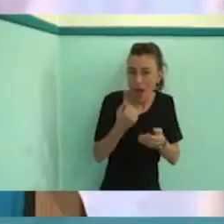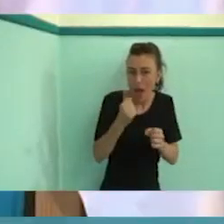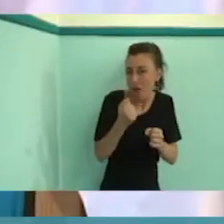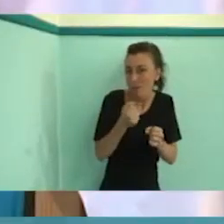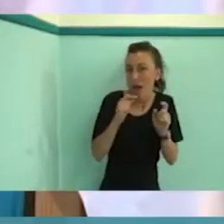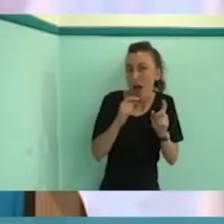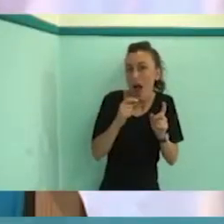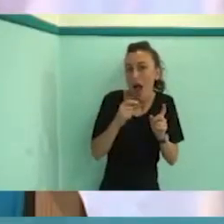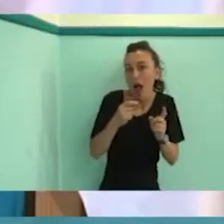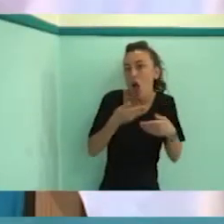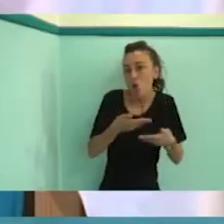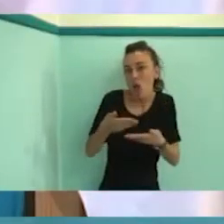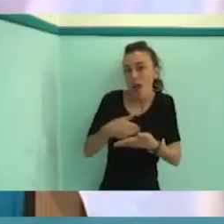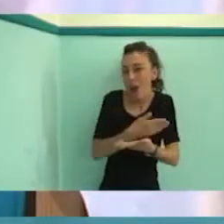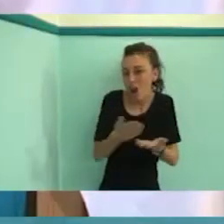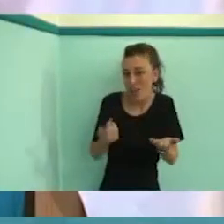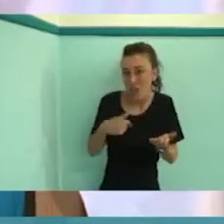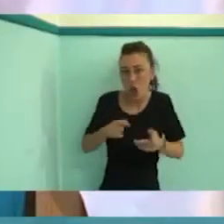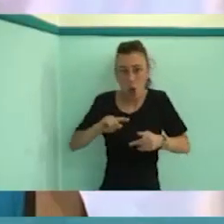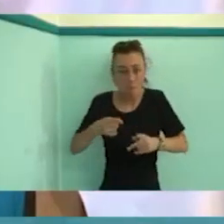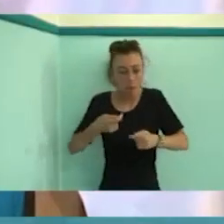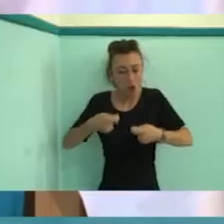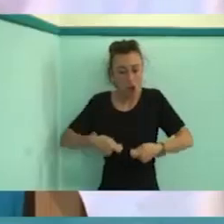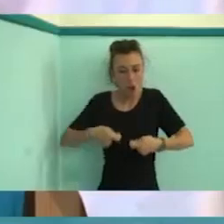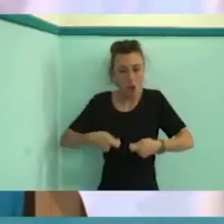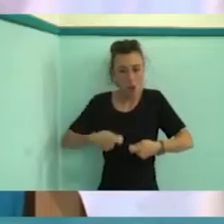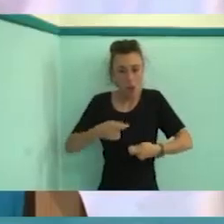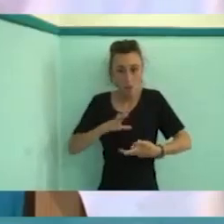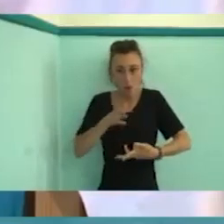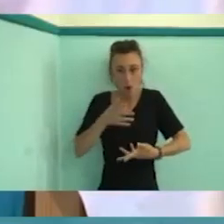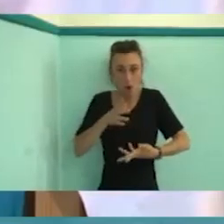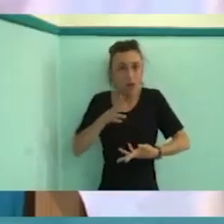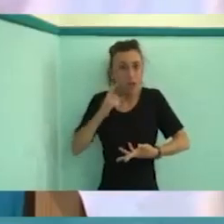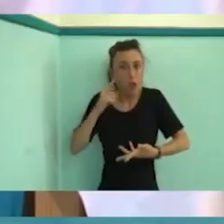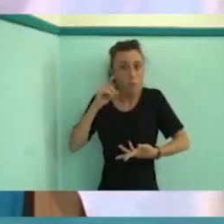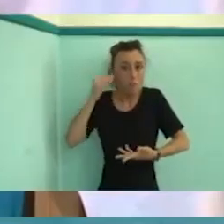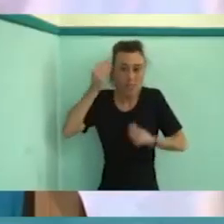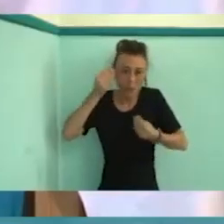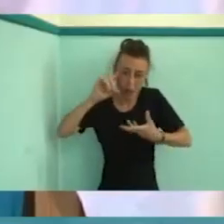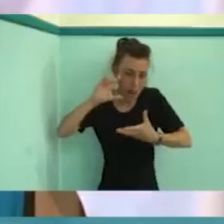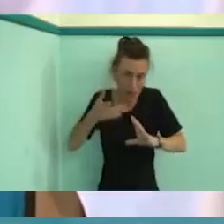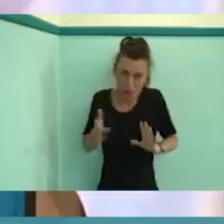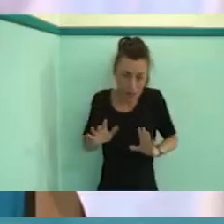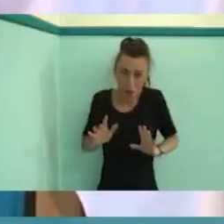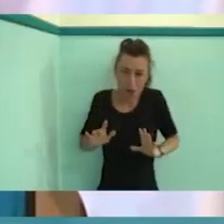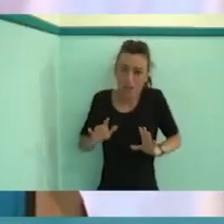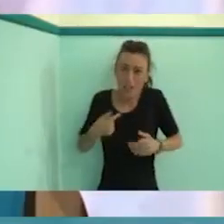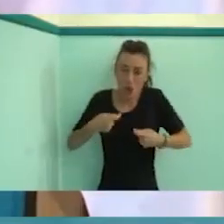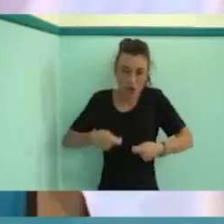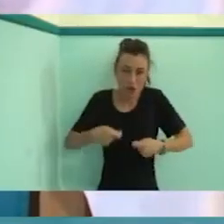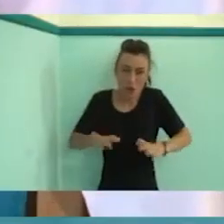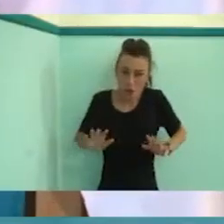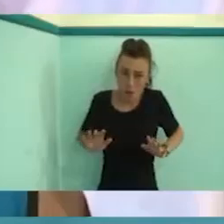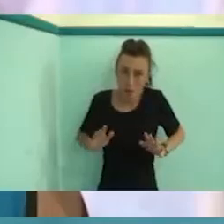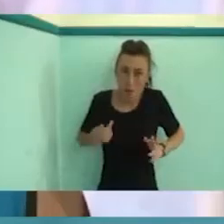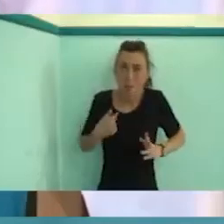claro me estaban interpretando ellas ahí y yo he pensado la voy a volver locas os he dado mucha lata no porque estaba yo me ha dicho voy a